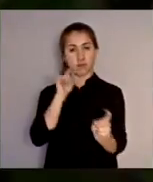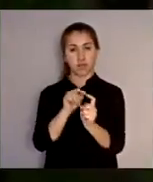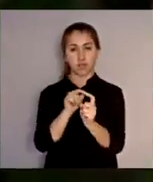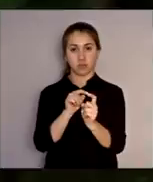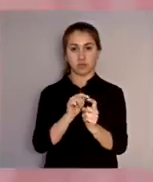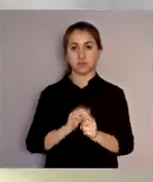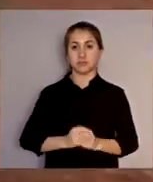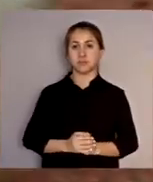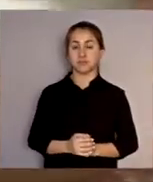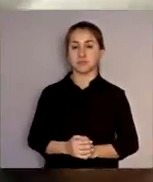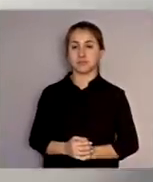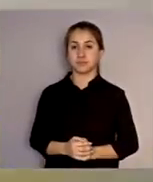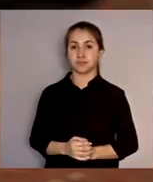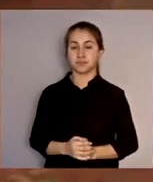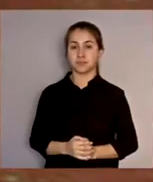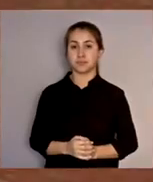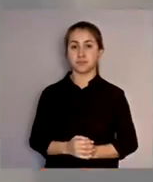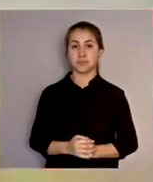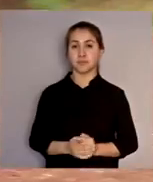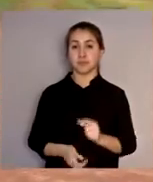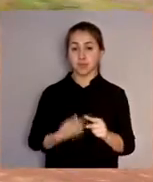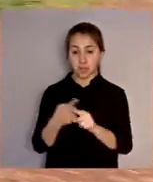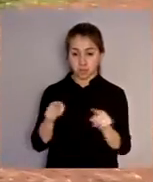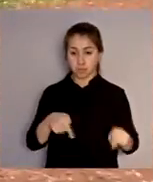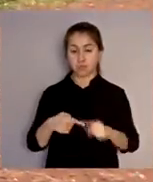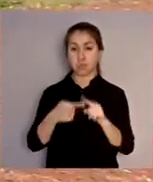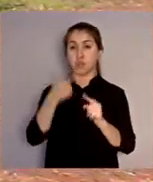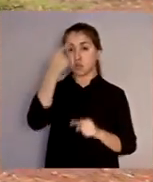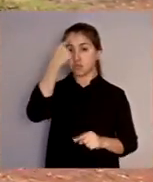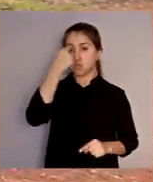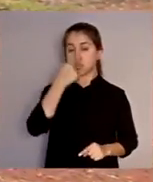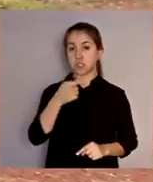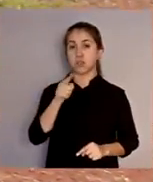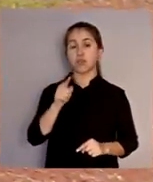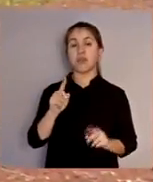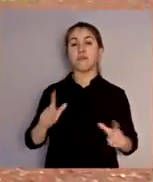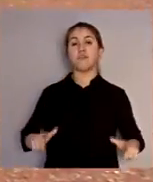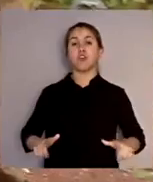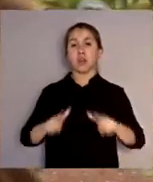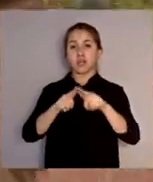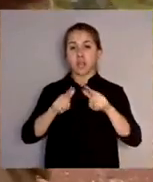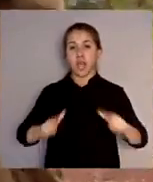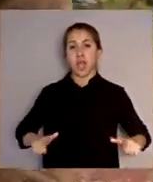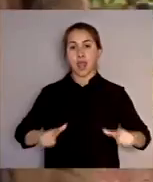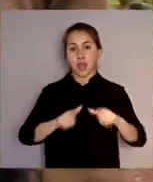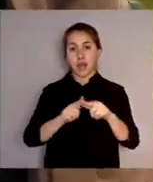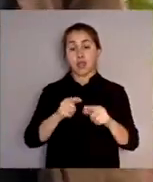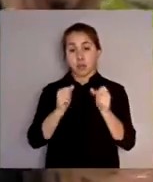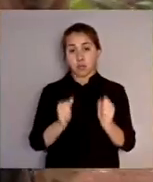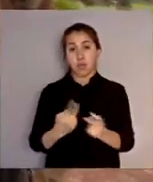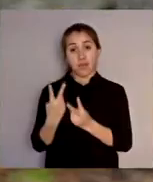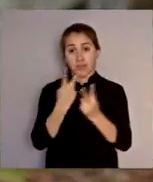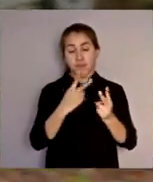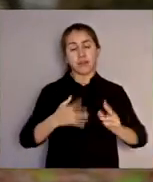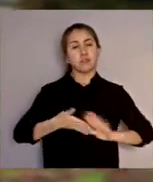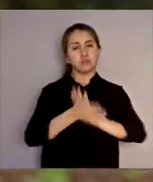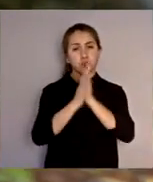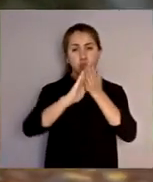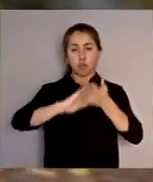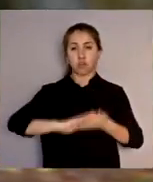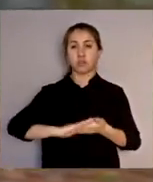favoritos. Por aquí está el museo. Este es el Museo de los Volcanes. Aquí, como ustedes pueden ver, todas estas